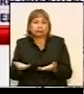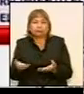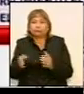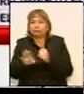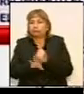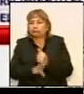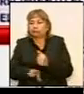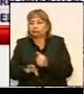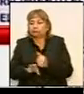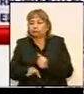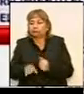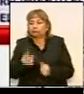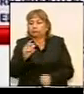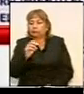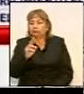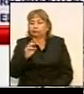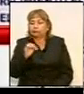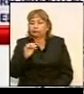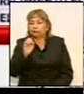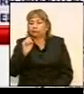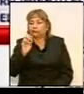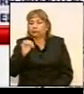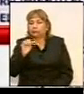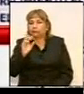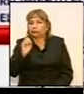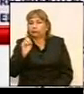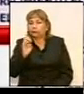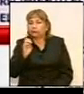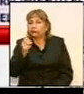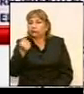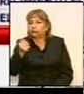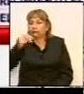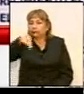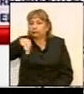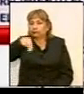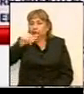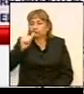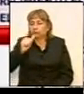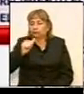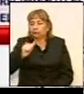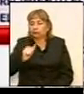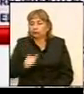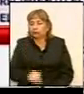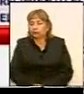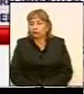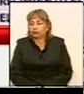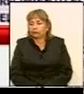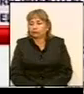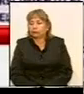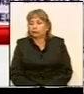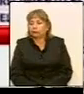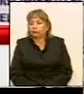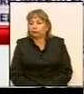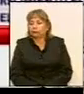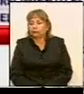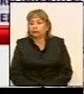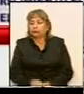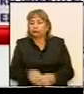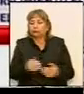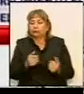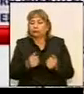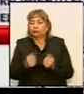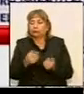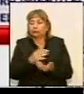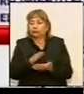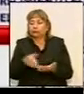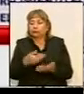Básicamente, tramitología, SENACE, ANA, ¿ya? y manejo de conflictividad social,